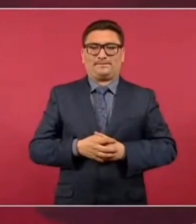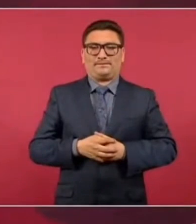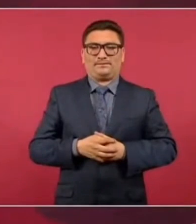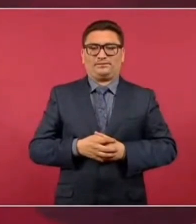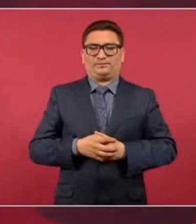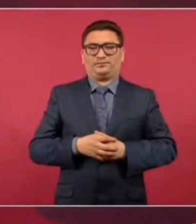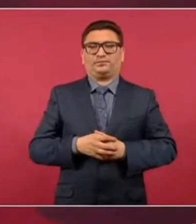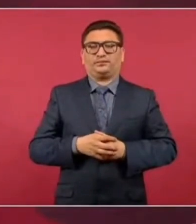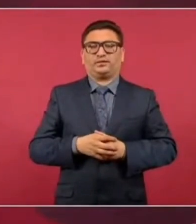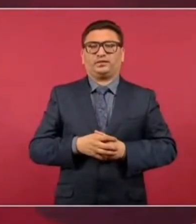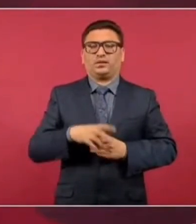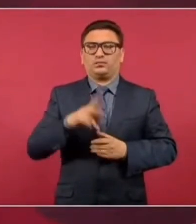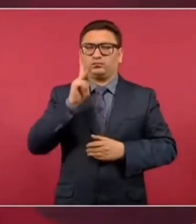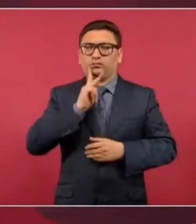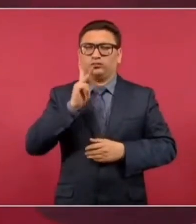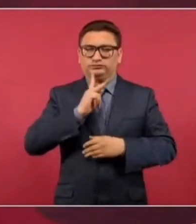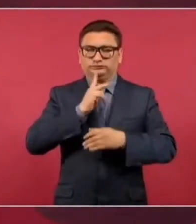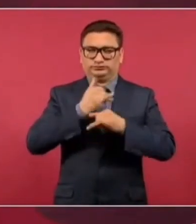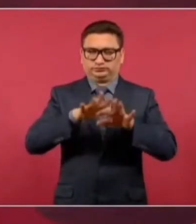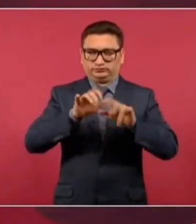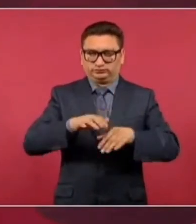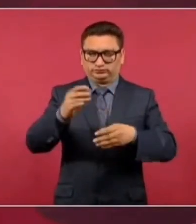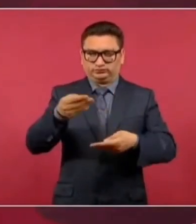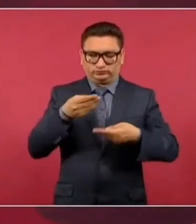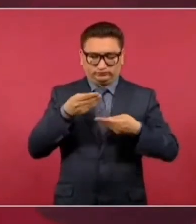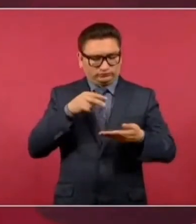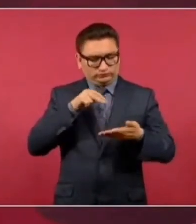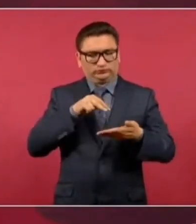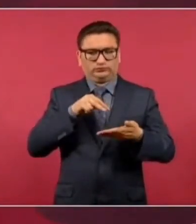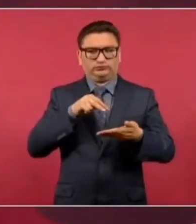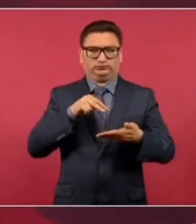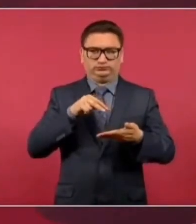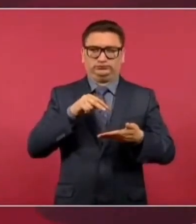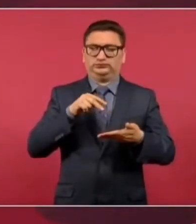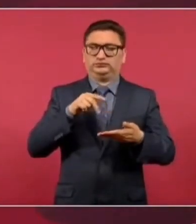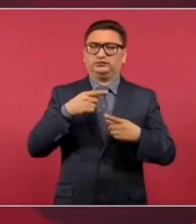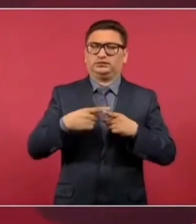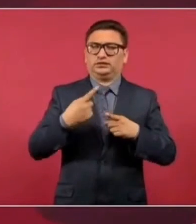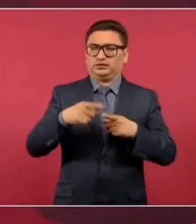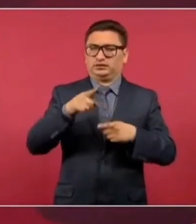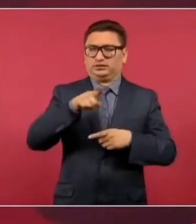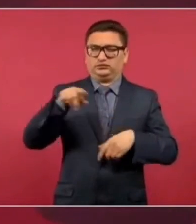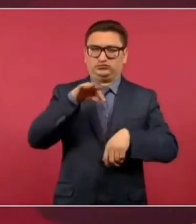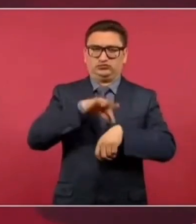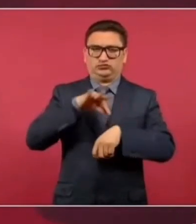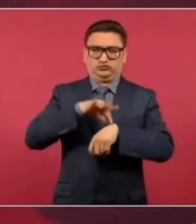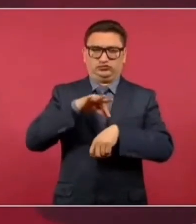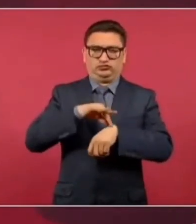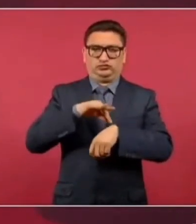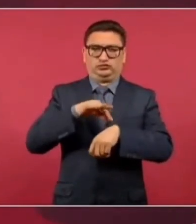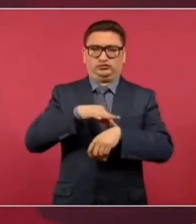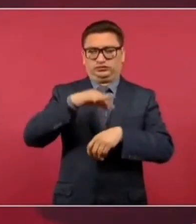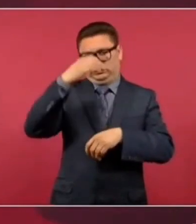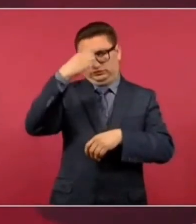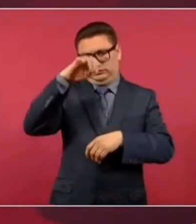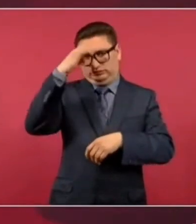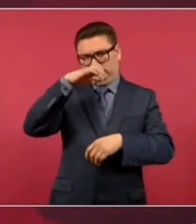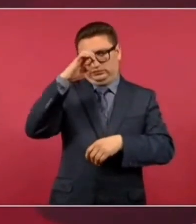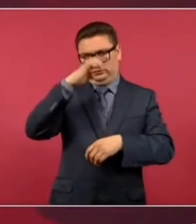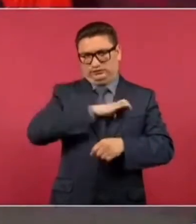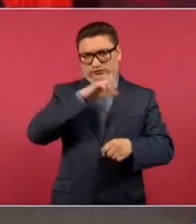primera aproximación, un informe que me entregaron los médicos especialistas